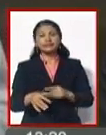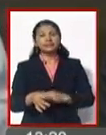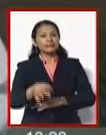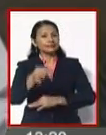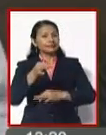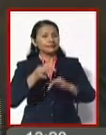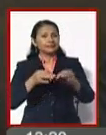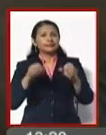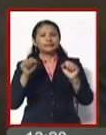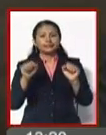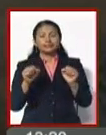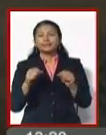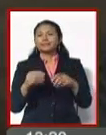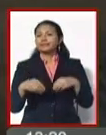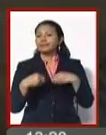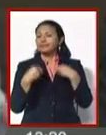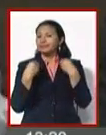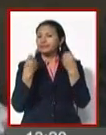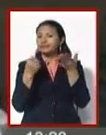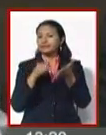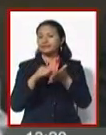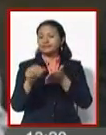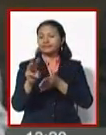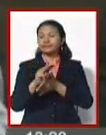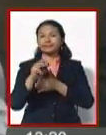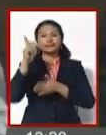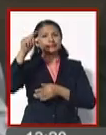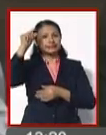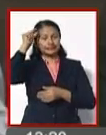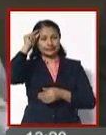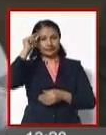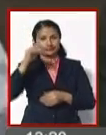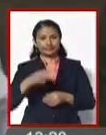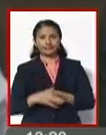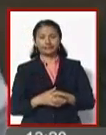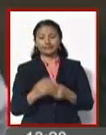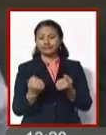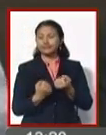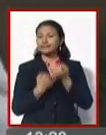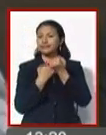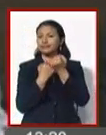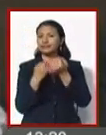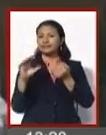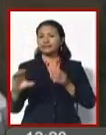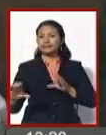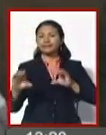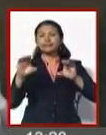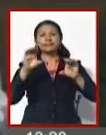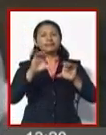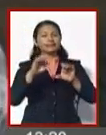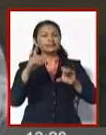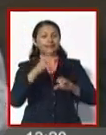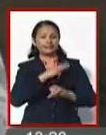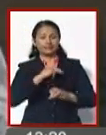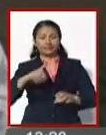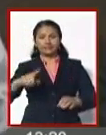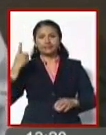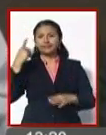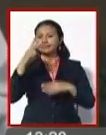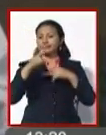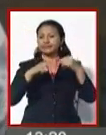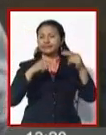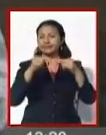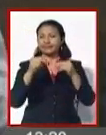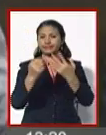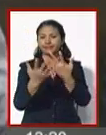de ese predio, pues la transferiríamos al Ministerio de Gobierno como aporte municipal para la construcción